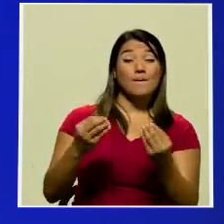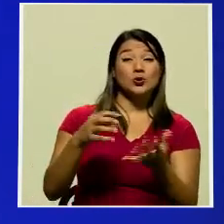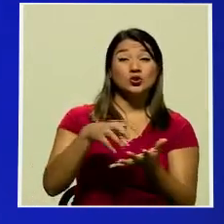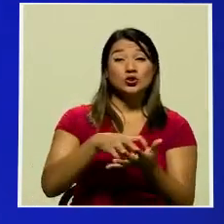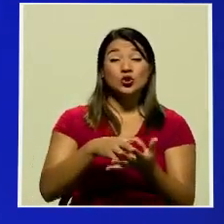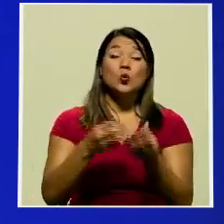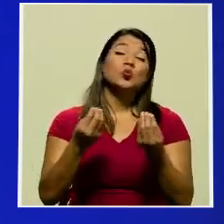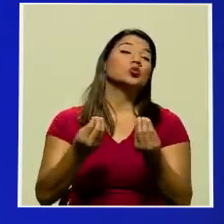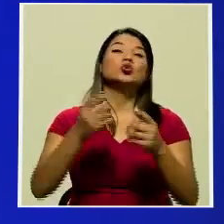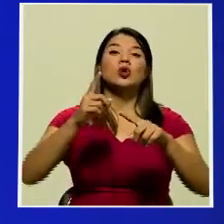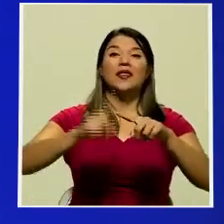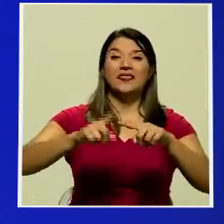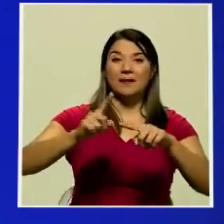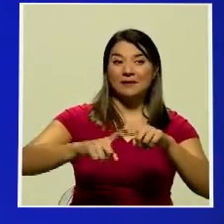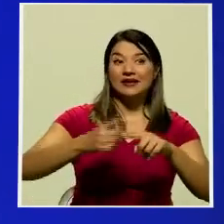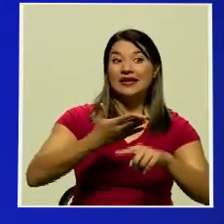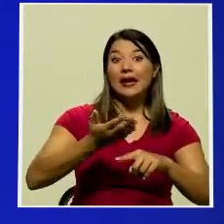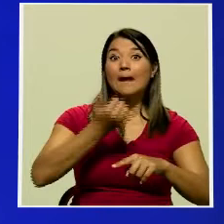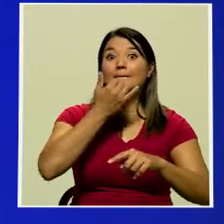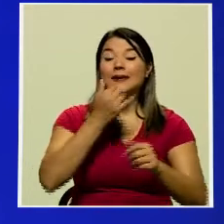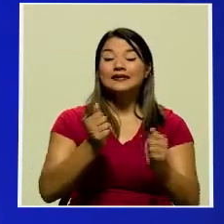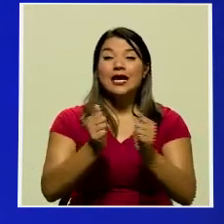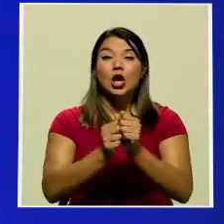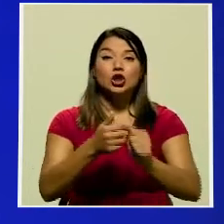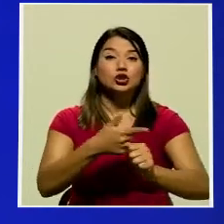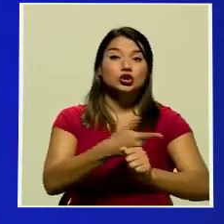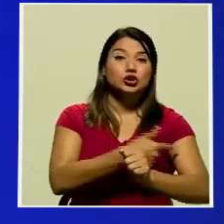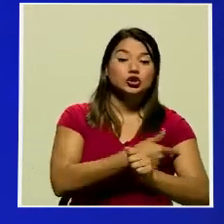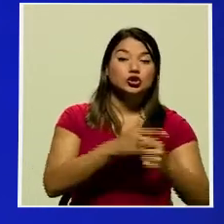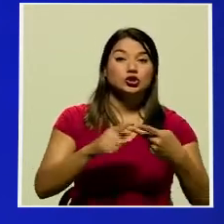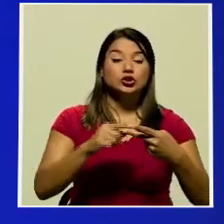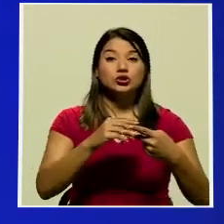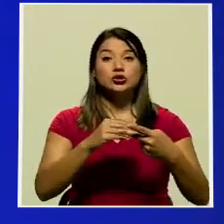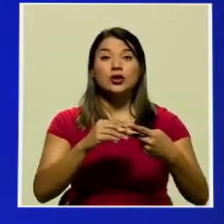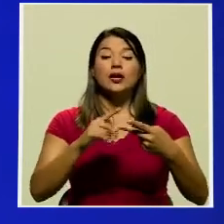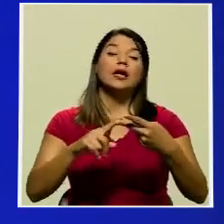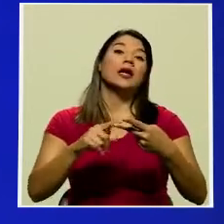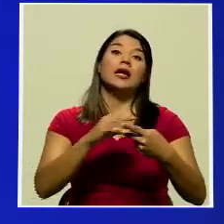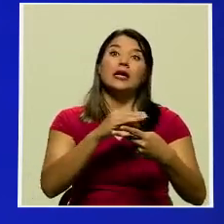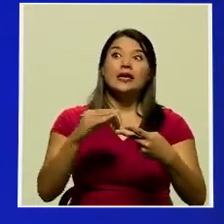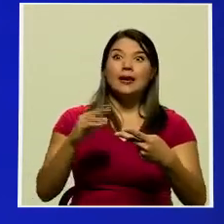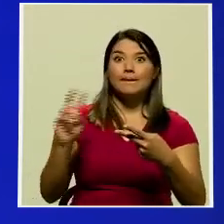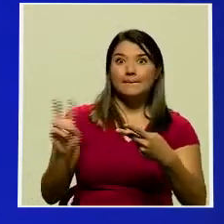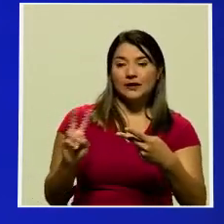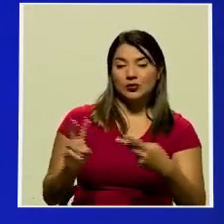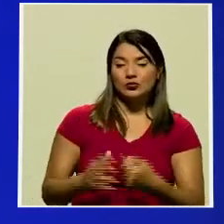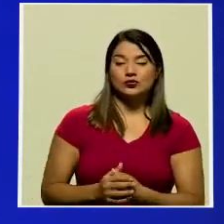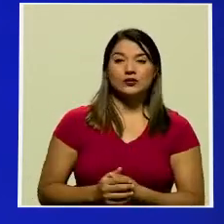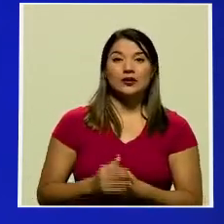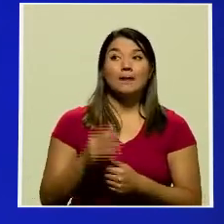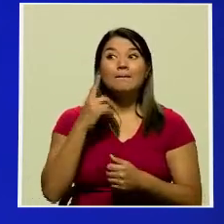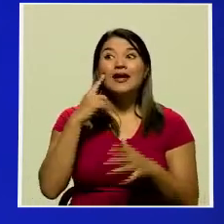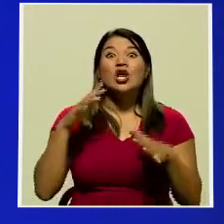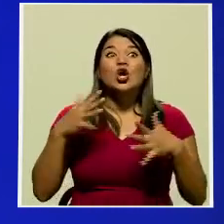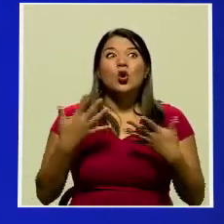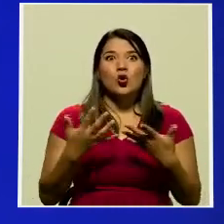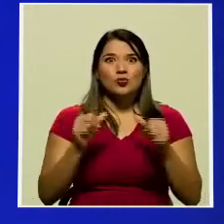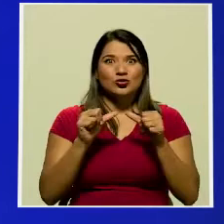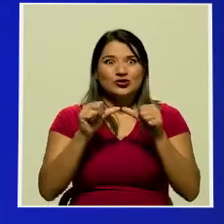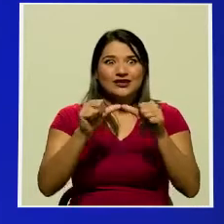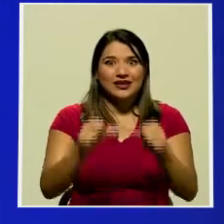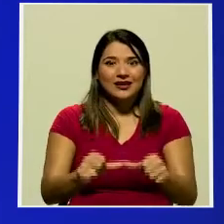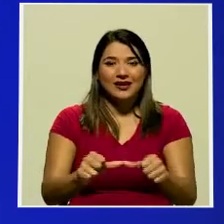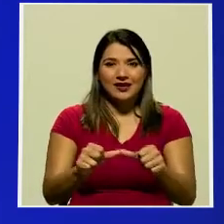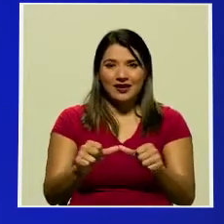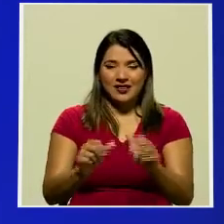esta carrera entre un virus que muta y las vacunas y de cómo se puede sostener gran parte del apoyo político. Y lo que estamos viendo es una divergencia